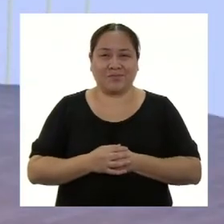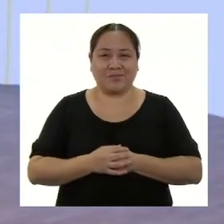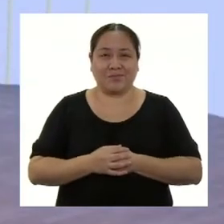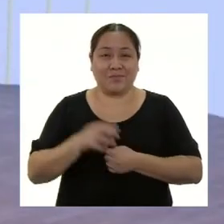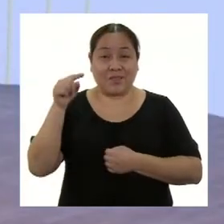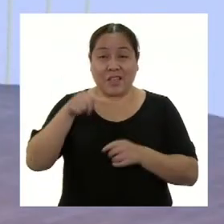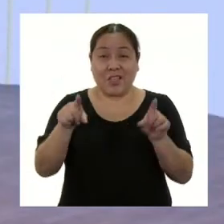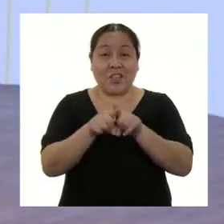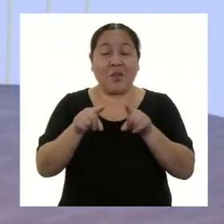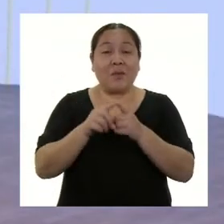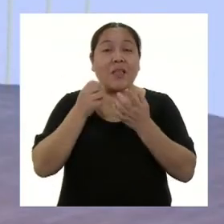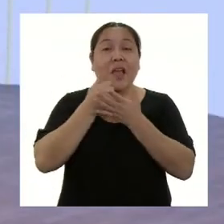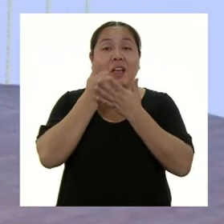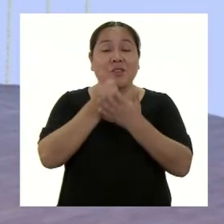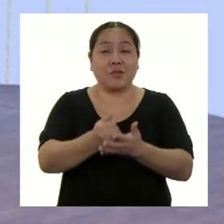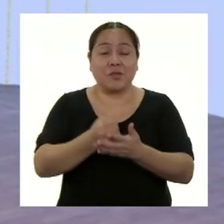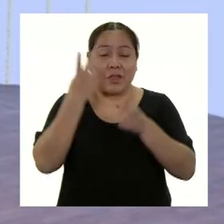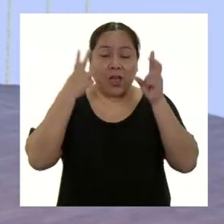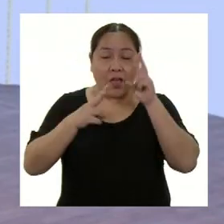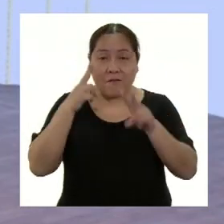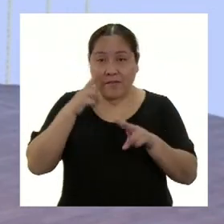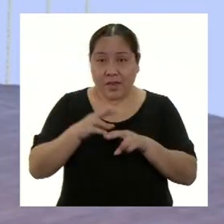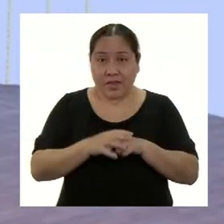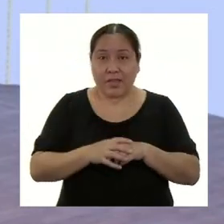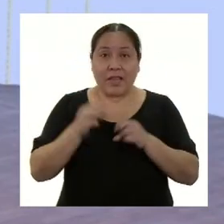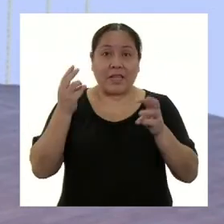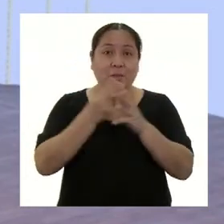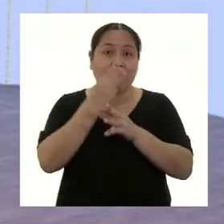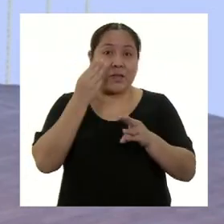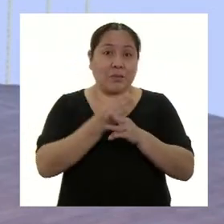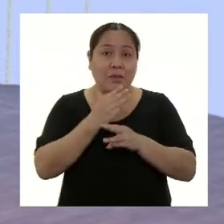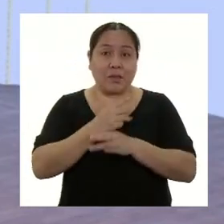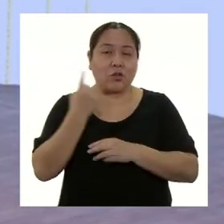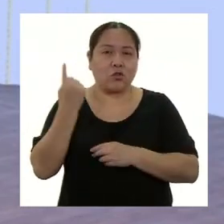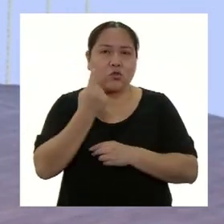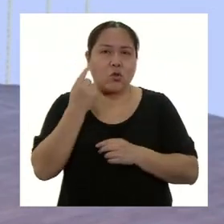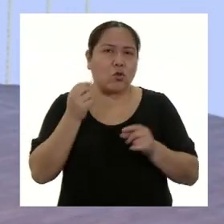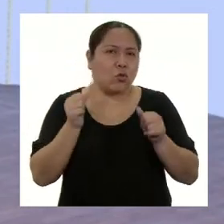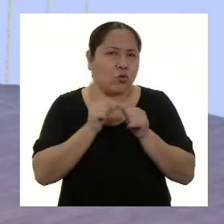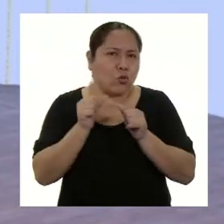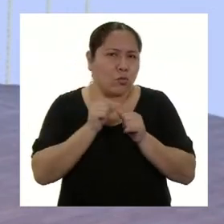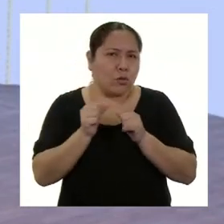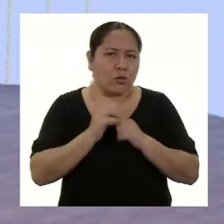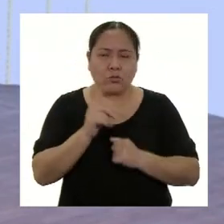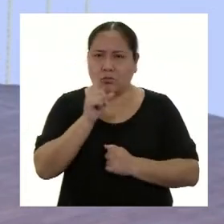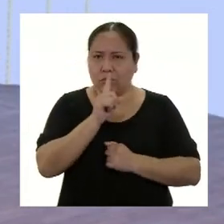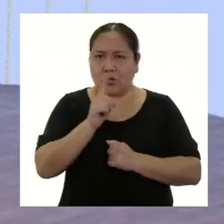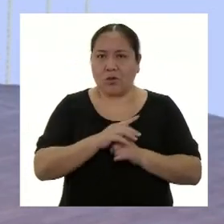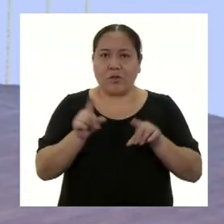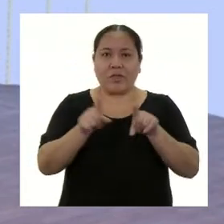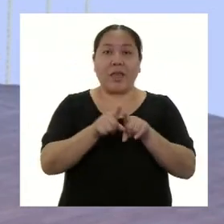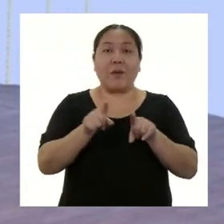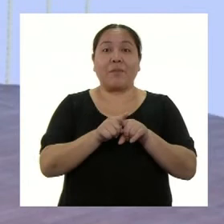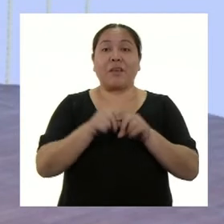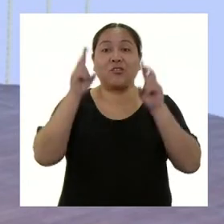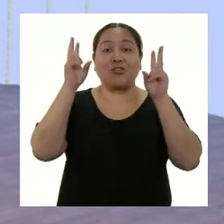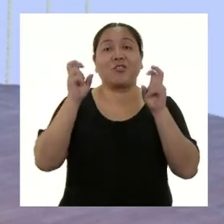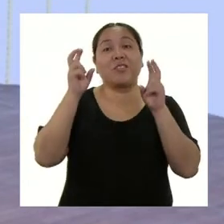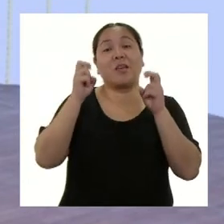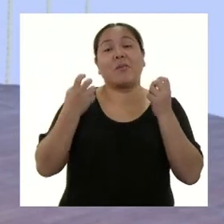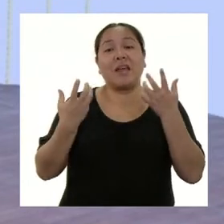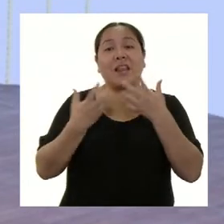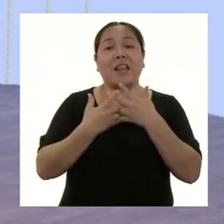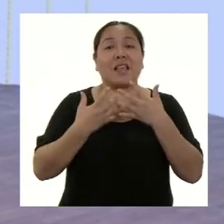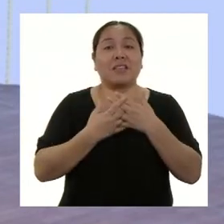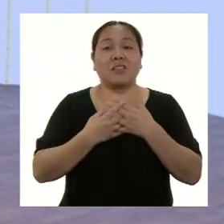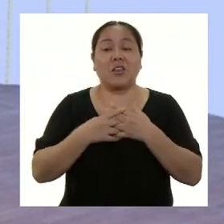Esto también nos ayuda a darnos cuenta de que las matemáticas no son solamente números, sino también tienen que ver temas relacionados